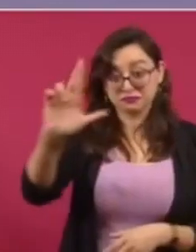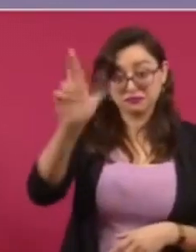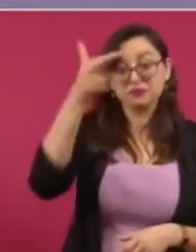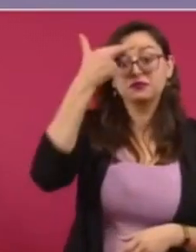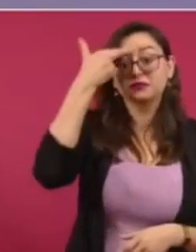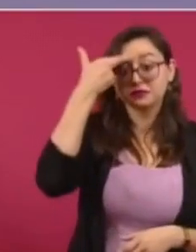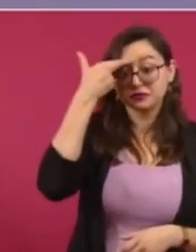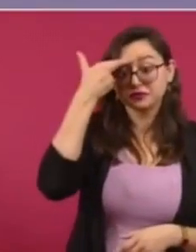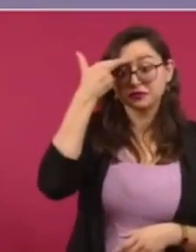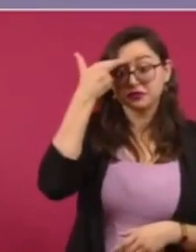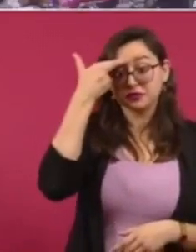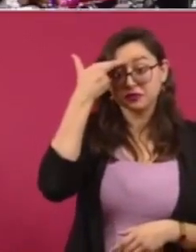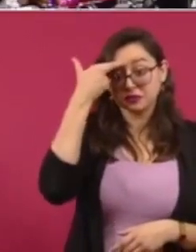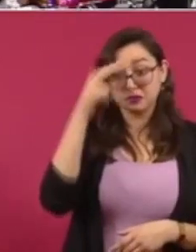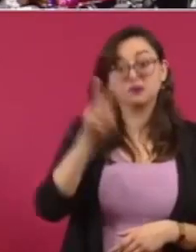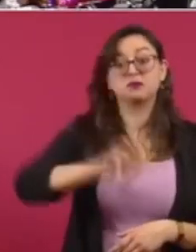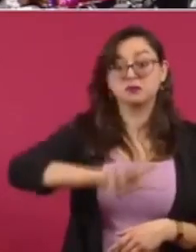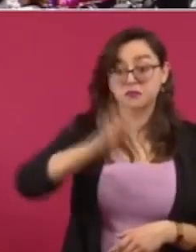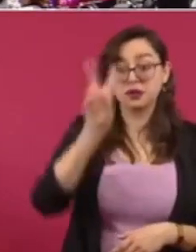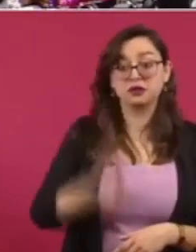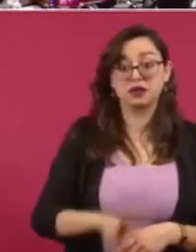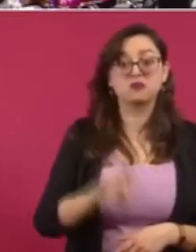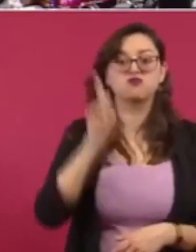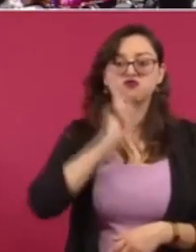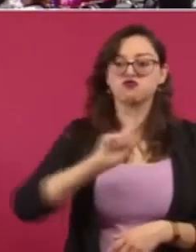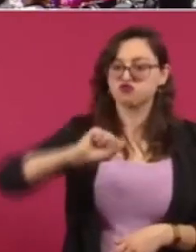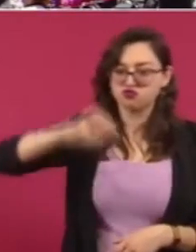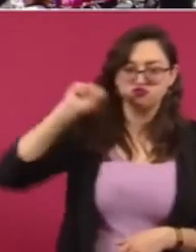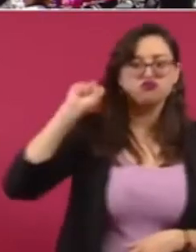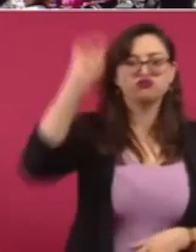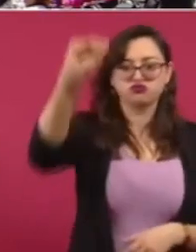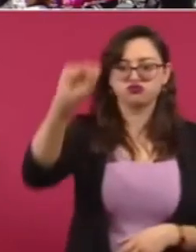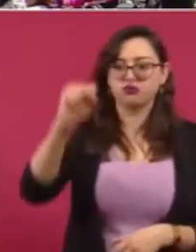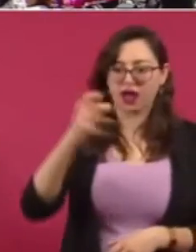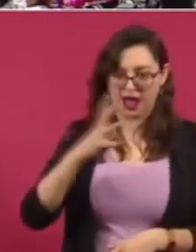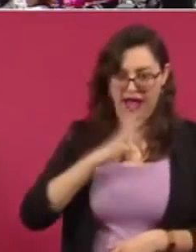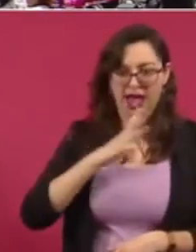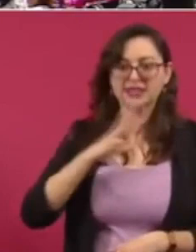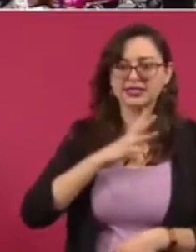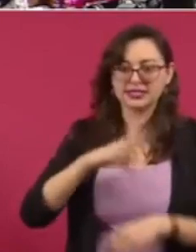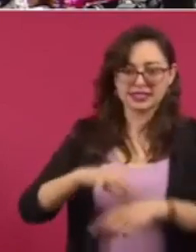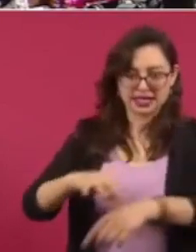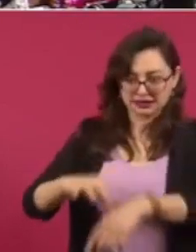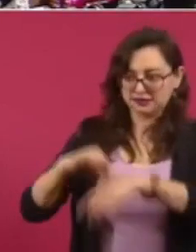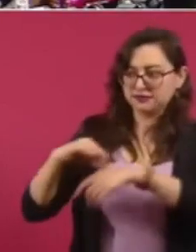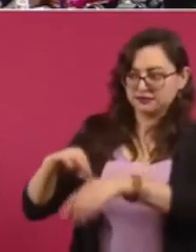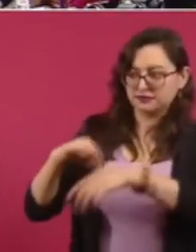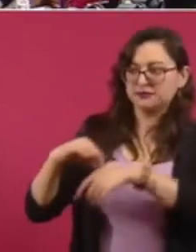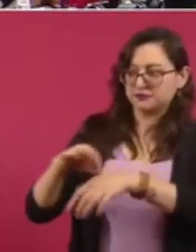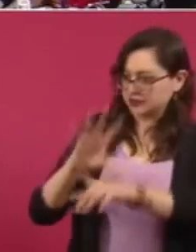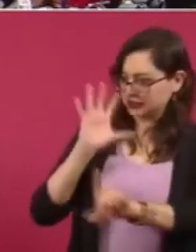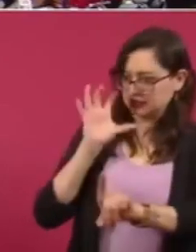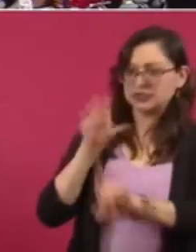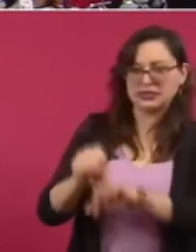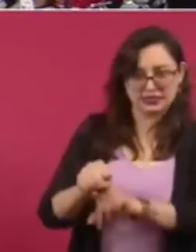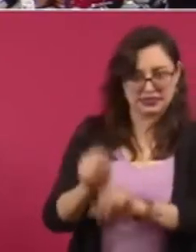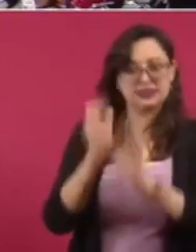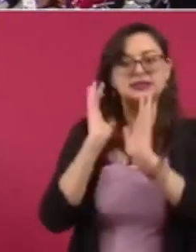el que sea una realidad el feminismo. Ahora tenemos esas otras tareas por delante.